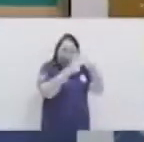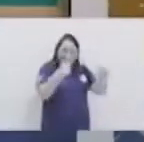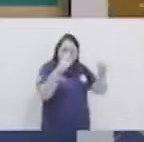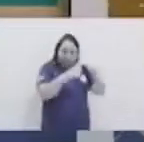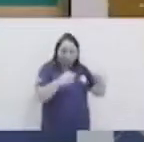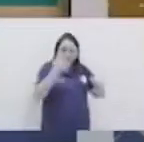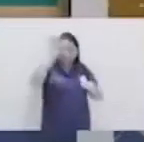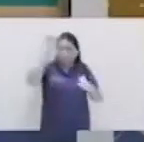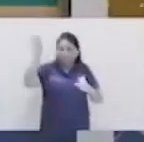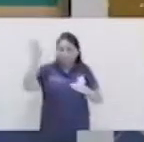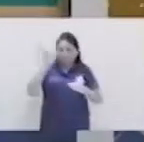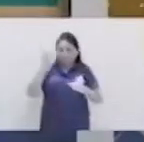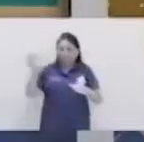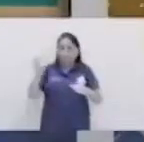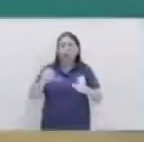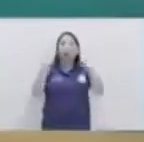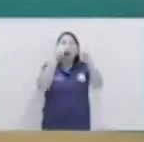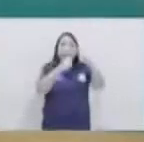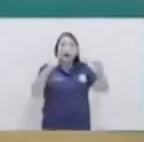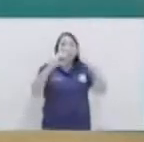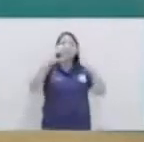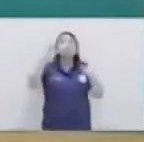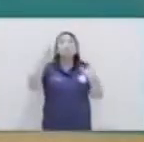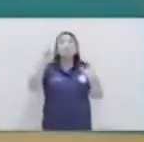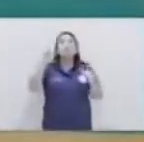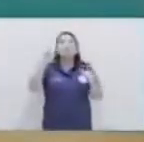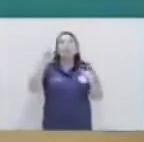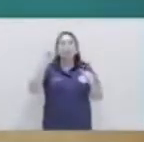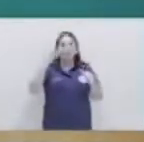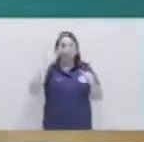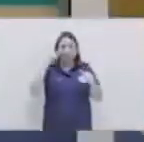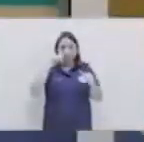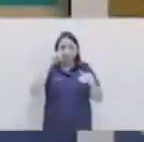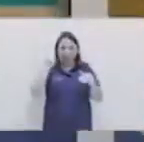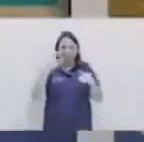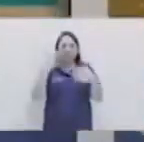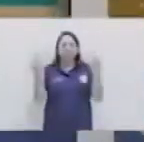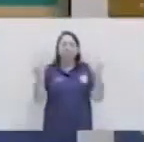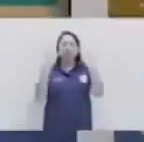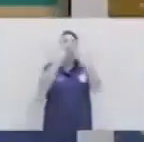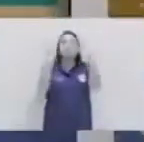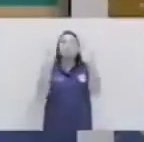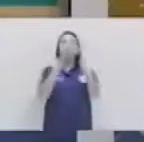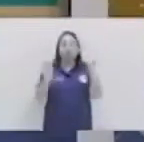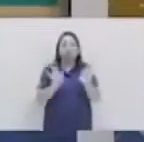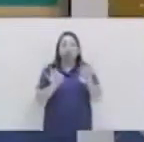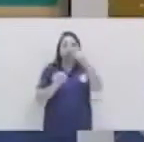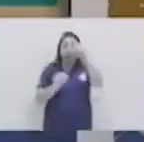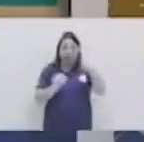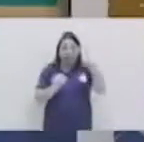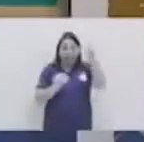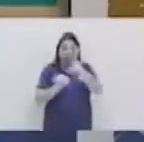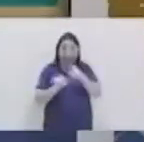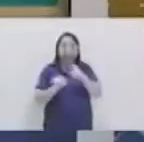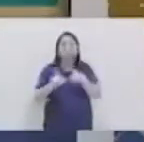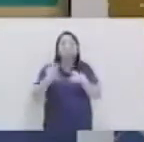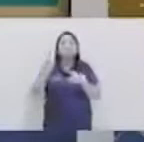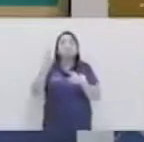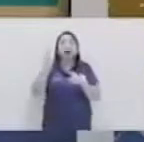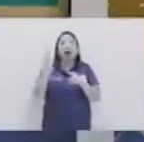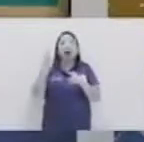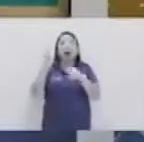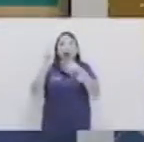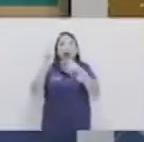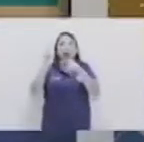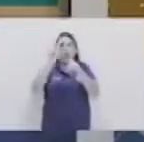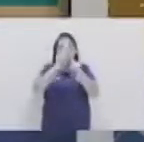funciones cuadráticas. Una función cuadrática es aquella que tiene la forma ax al cuadrado más bx más c. En